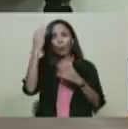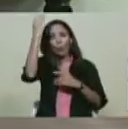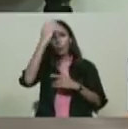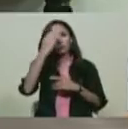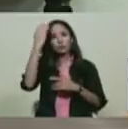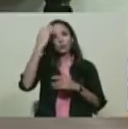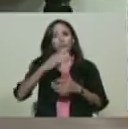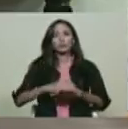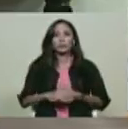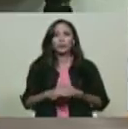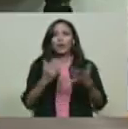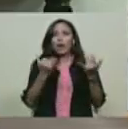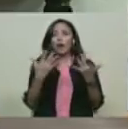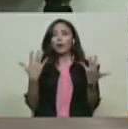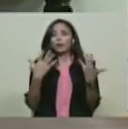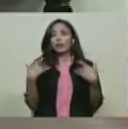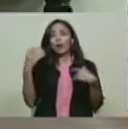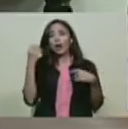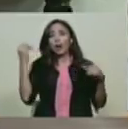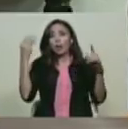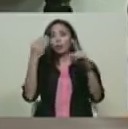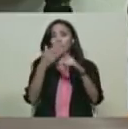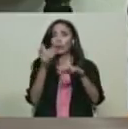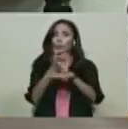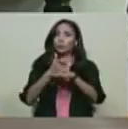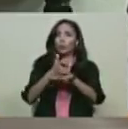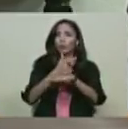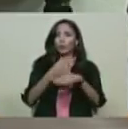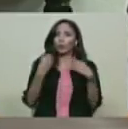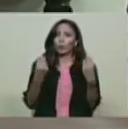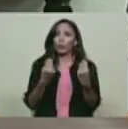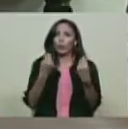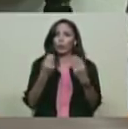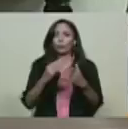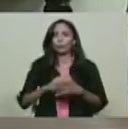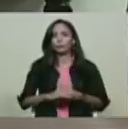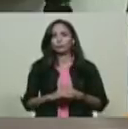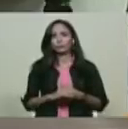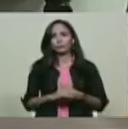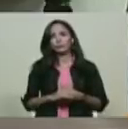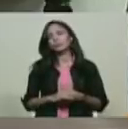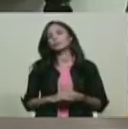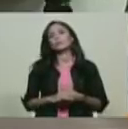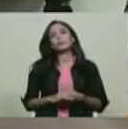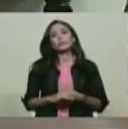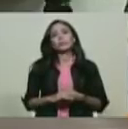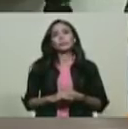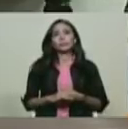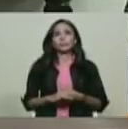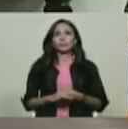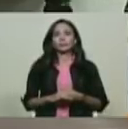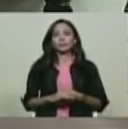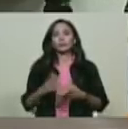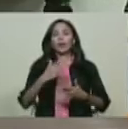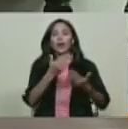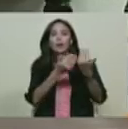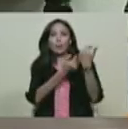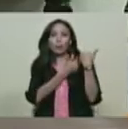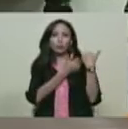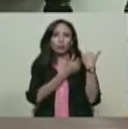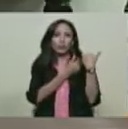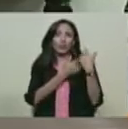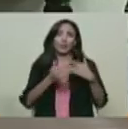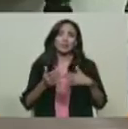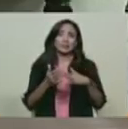del papel que tenemos que jugar como gobierno, como motor principal de la revolución bolivariana. La responsabilidad inmensa